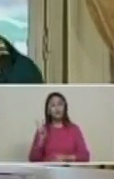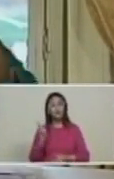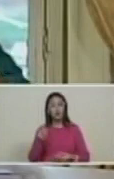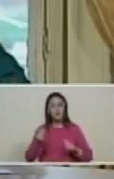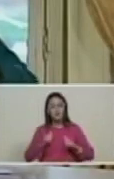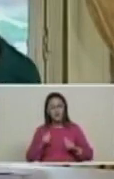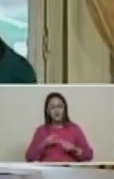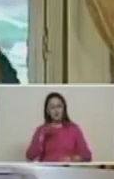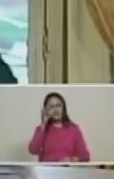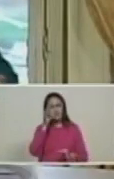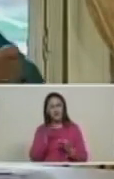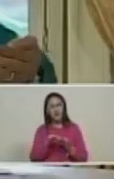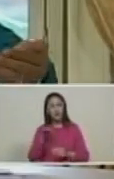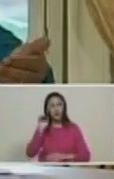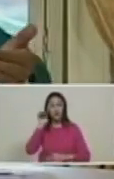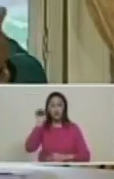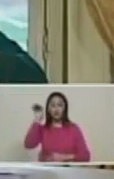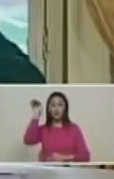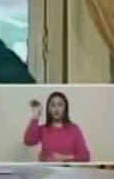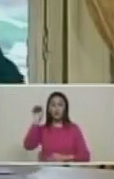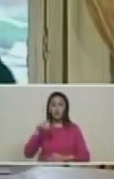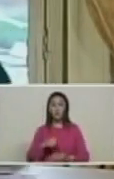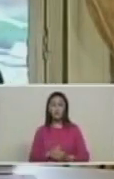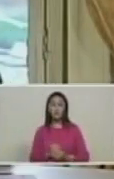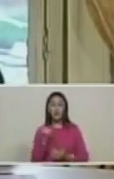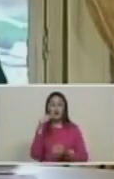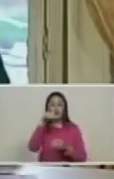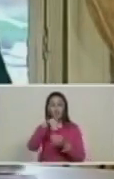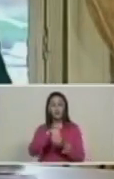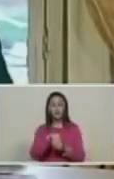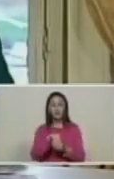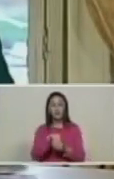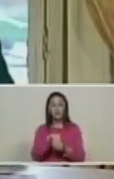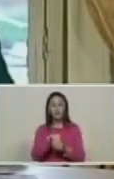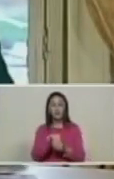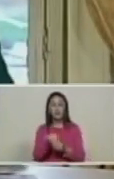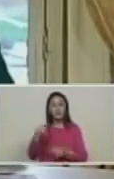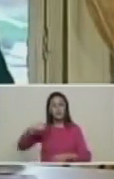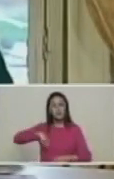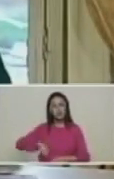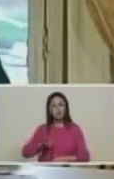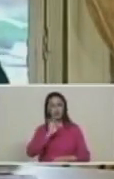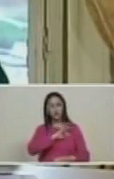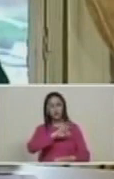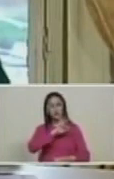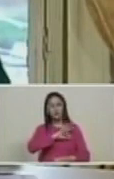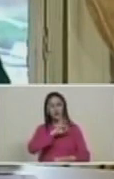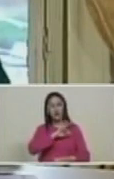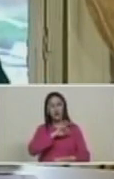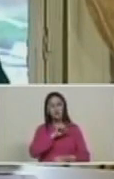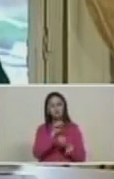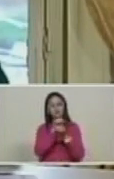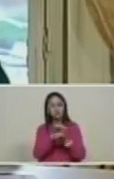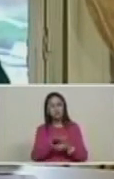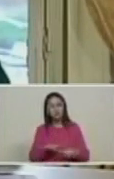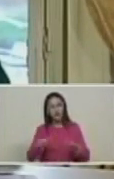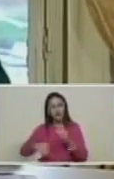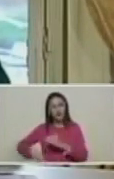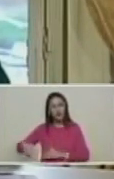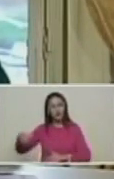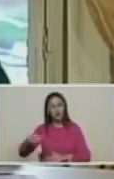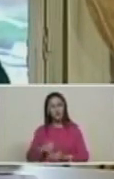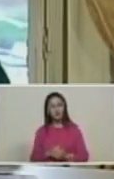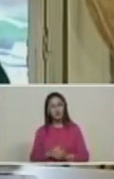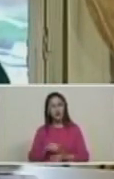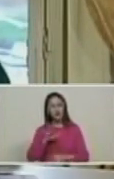de la esperanza, del futuro, de la inclusión, de la inversión social, de la distribución de la riqueza. Esa